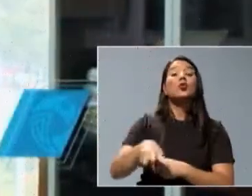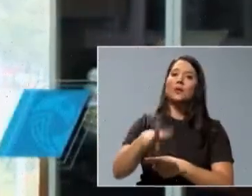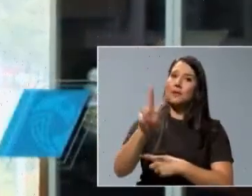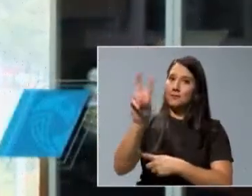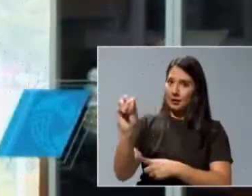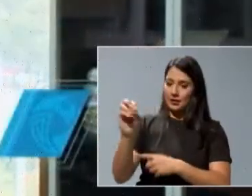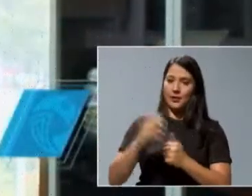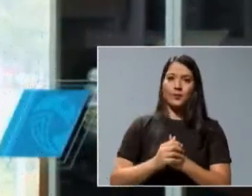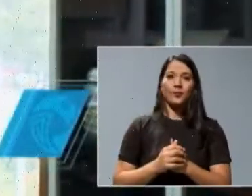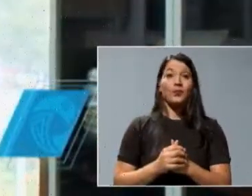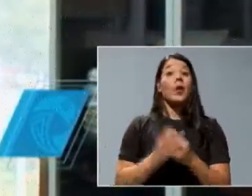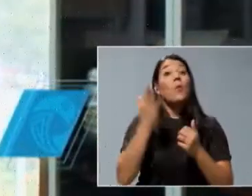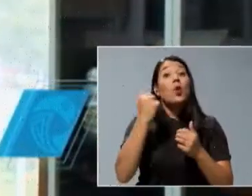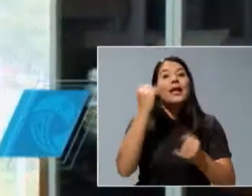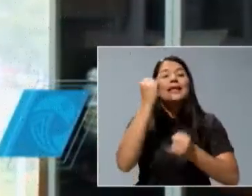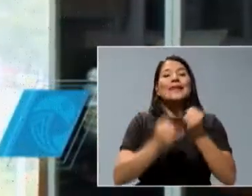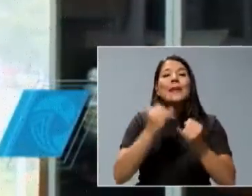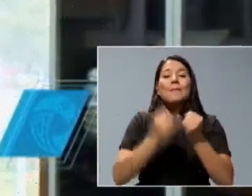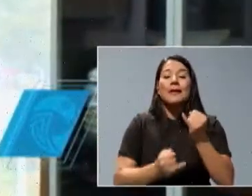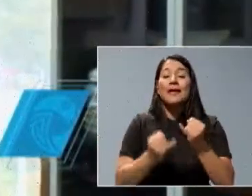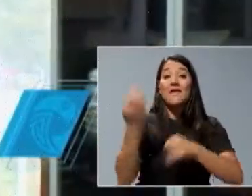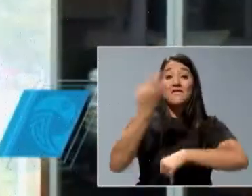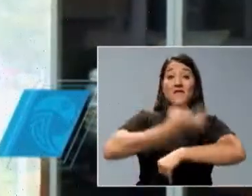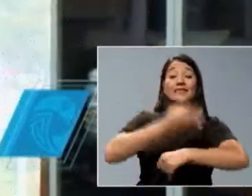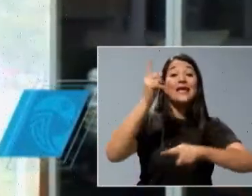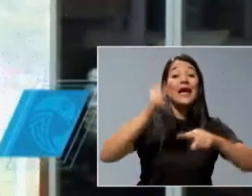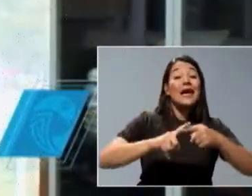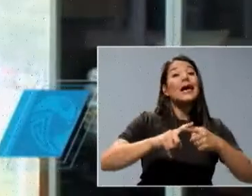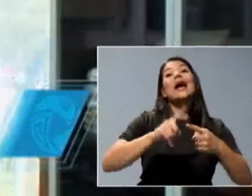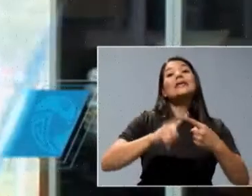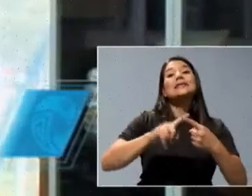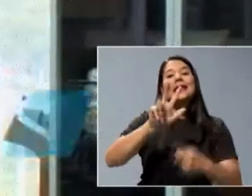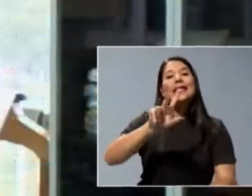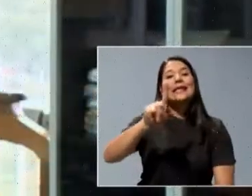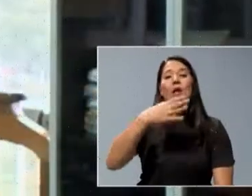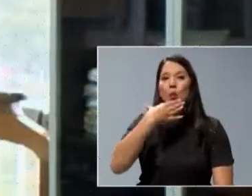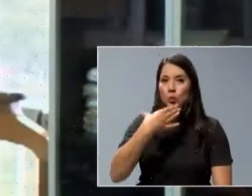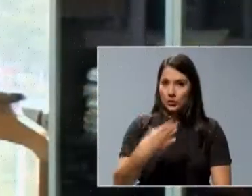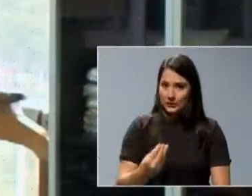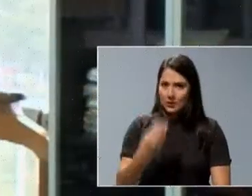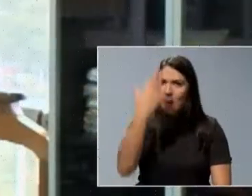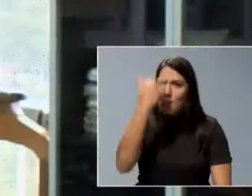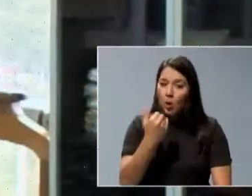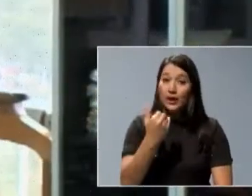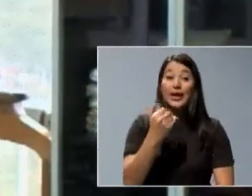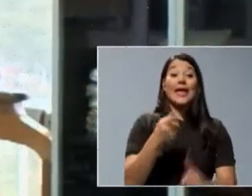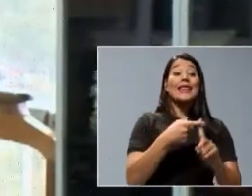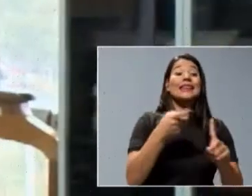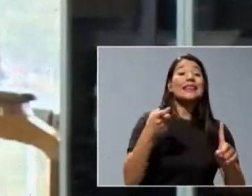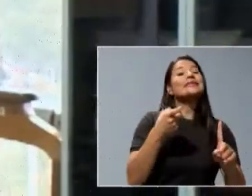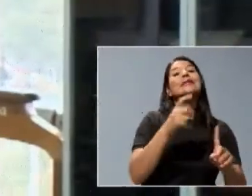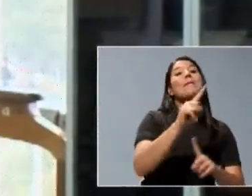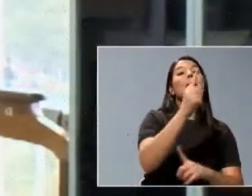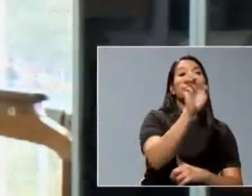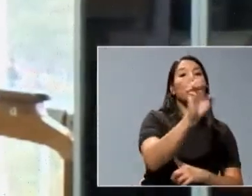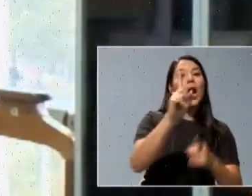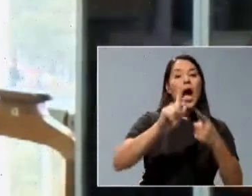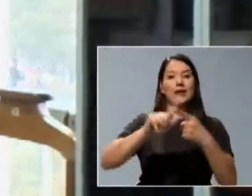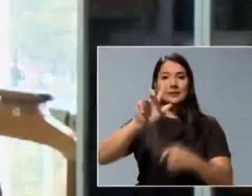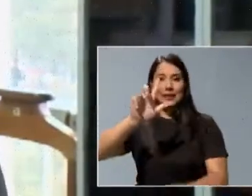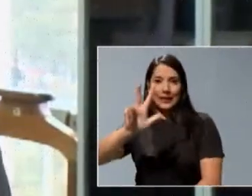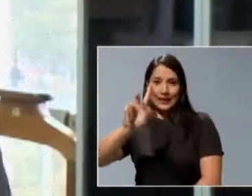vigente, vence hasta el próximo 31 de diciembre porque el periodo es del 1 de enero al 31 de diciembre de